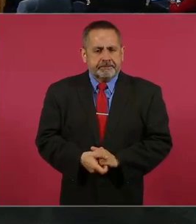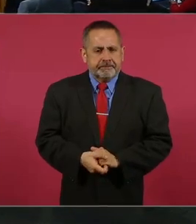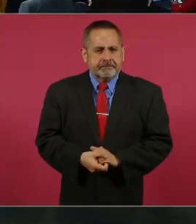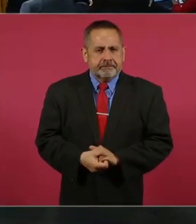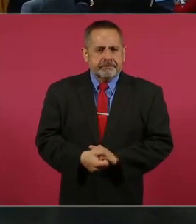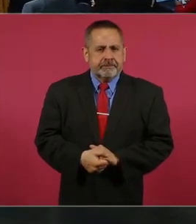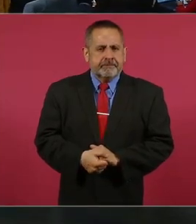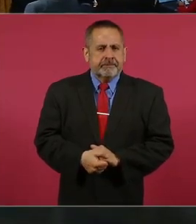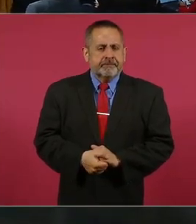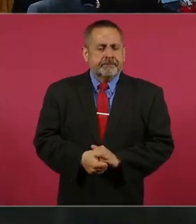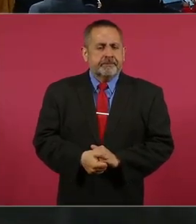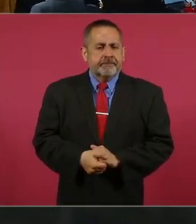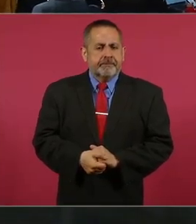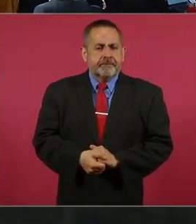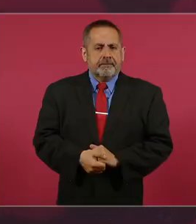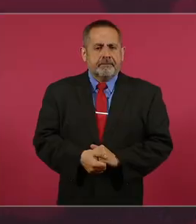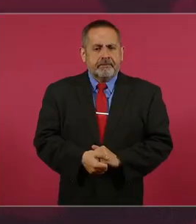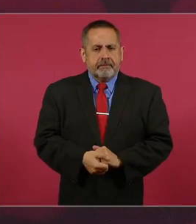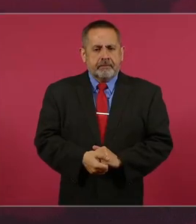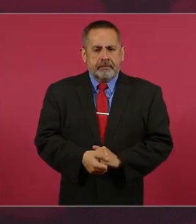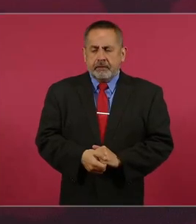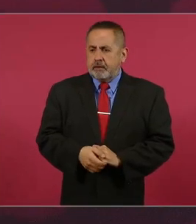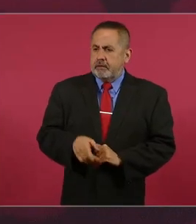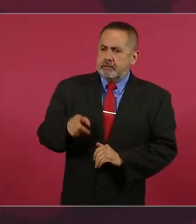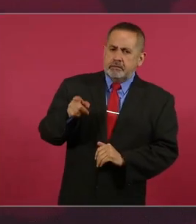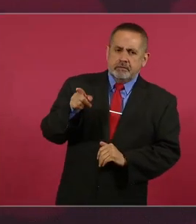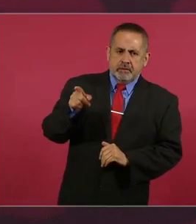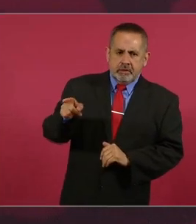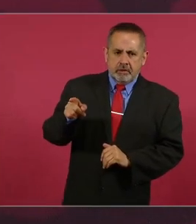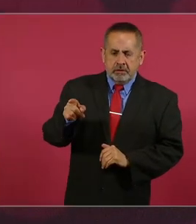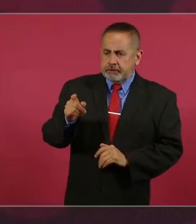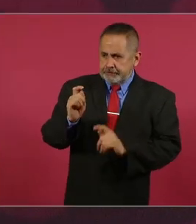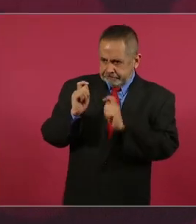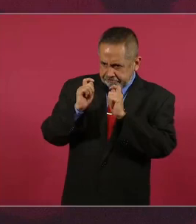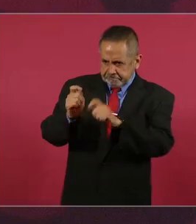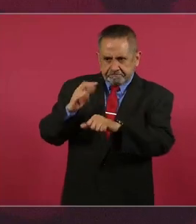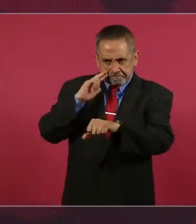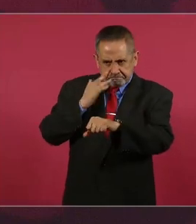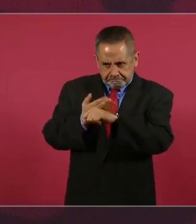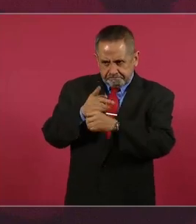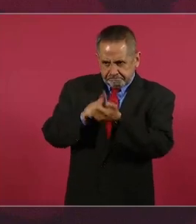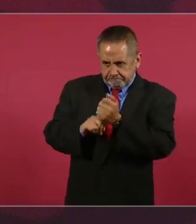No son cargos, son encargos.